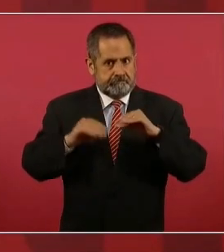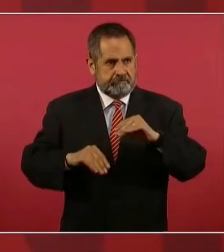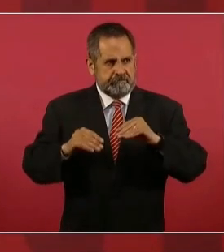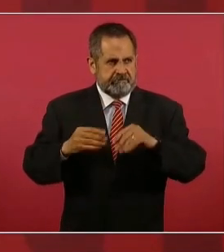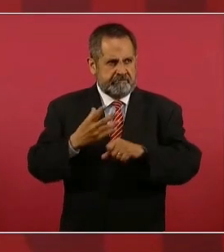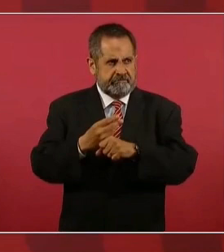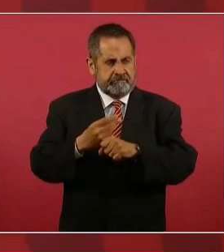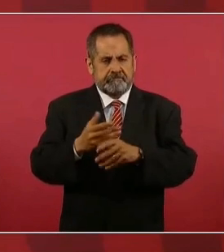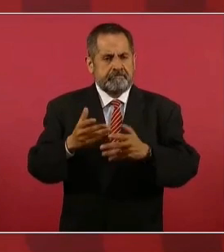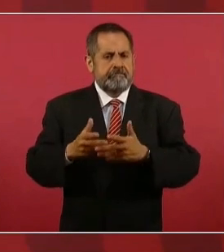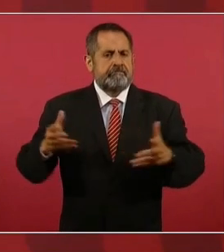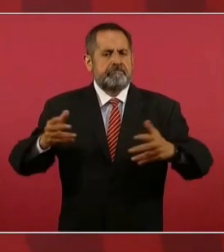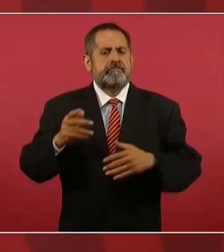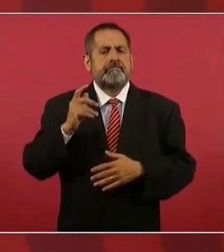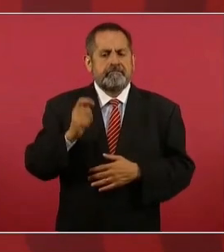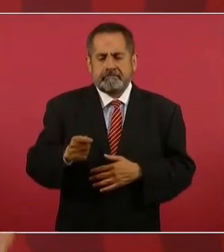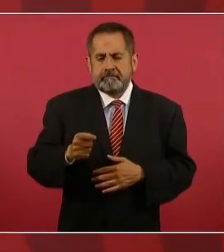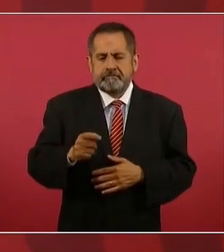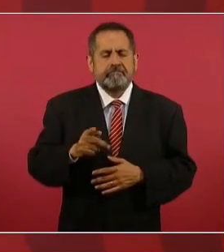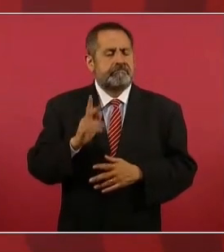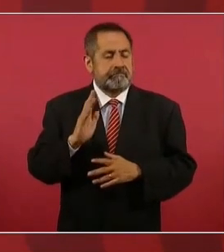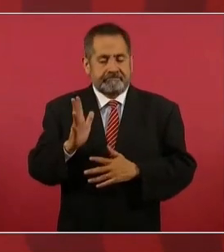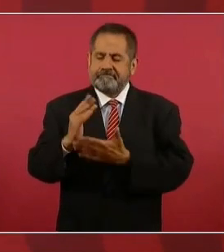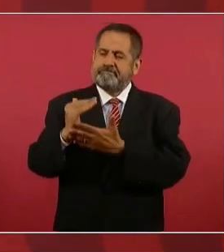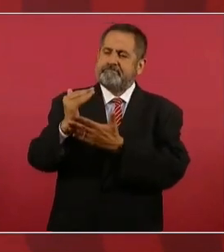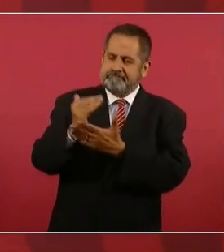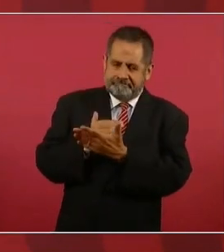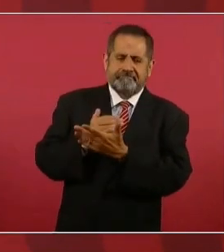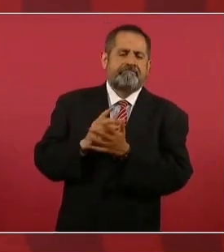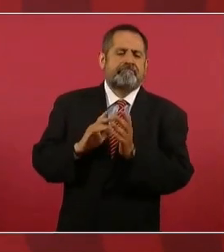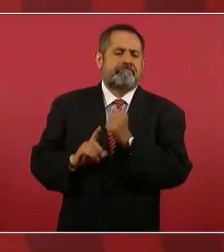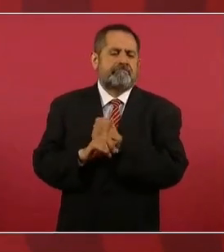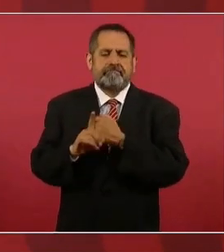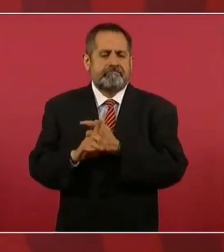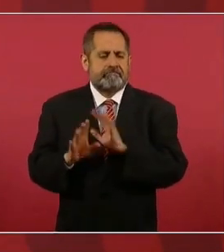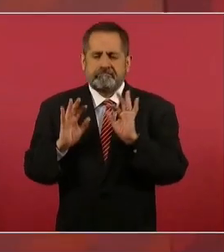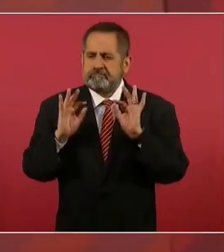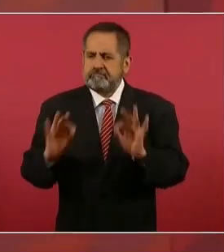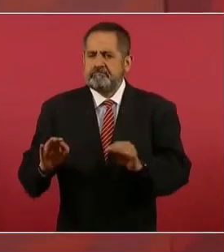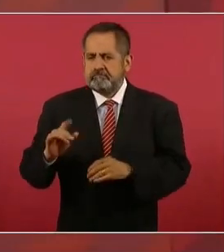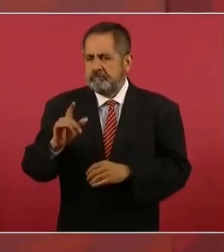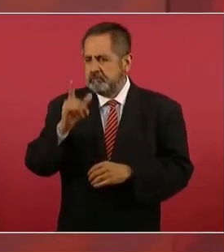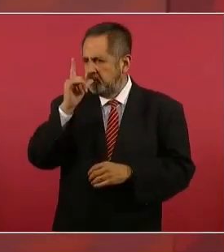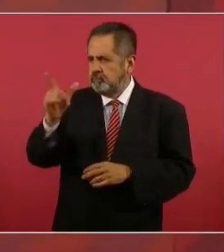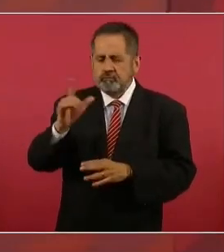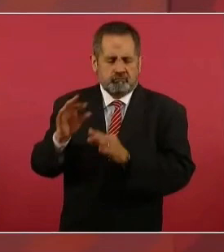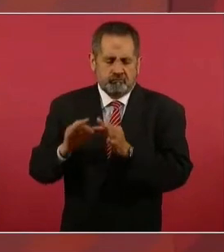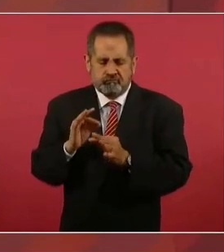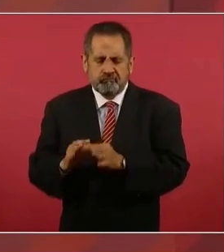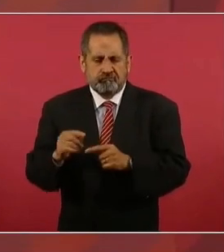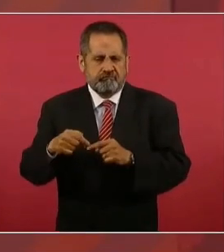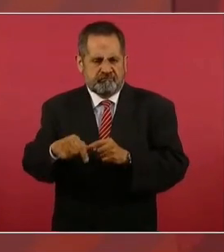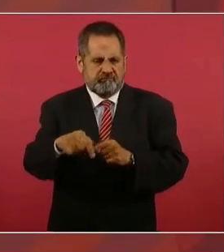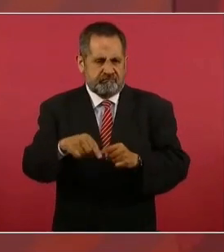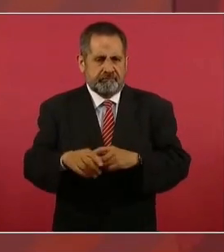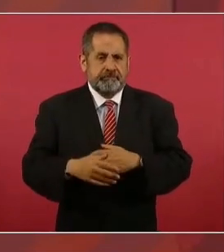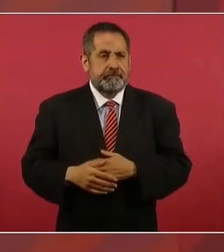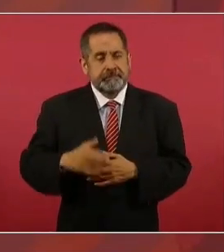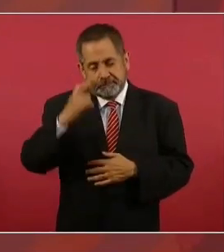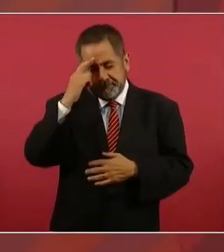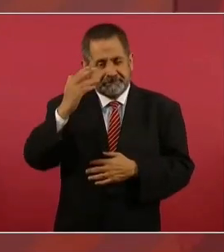ya se resuelve el problema de la península. Teníamos, cuando entramos,